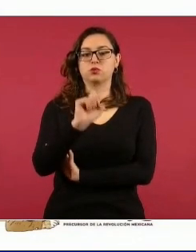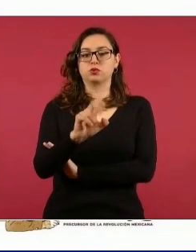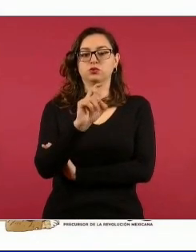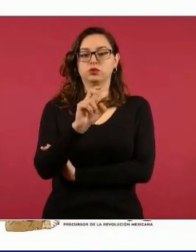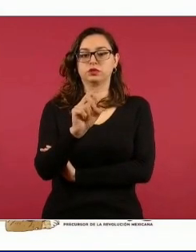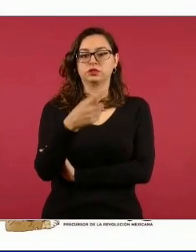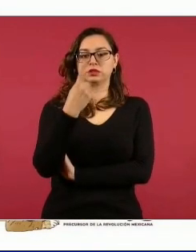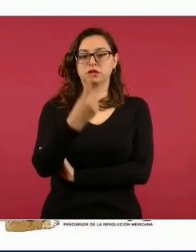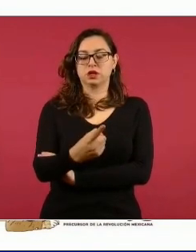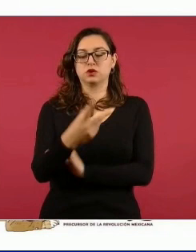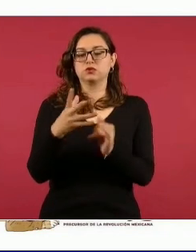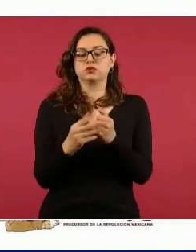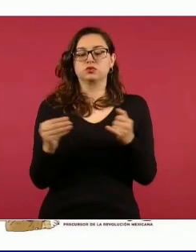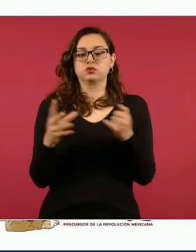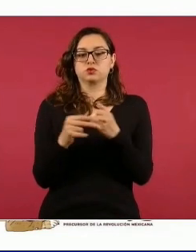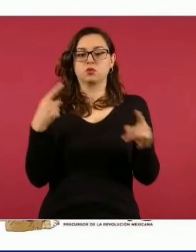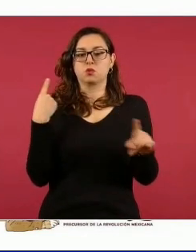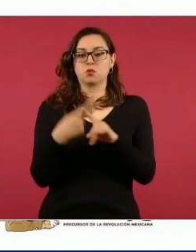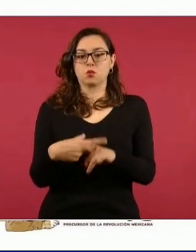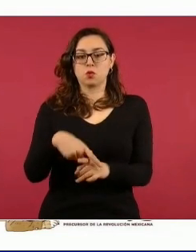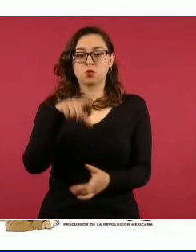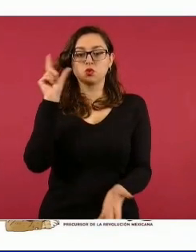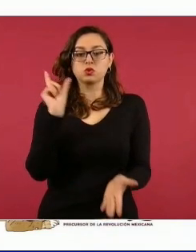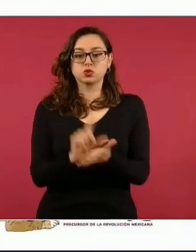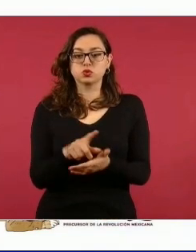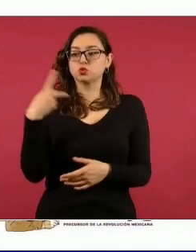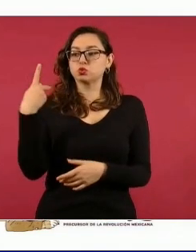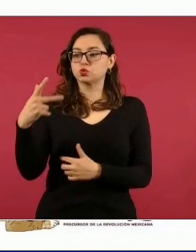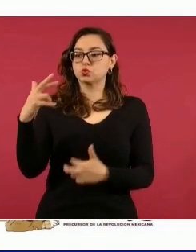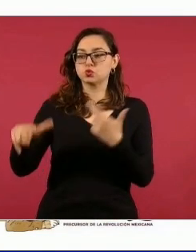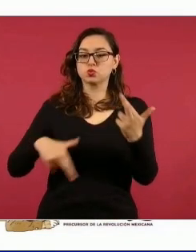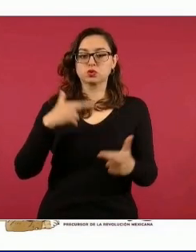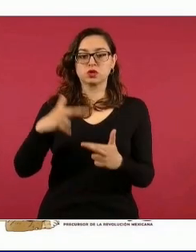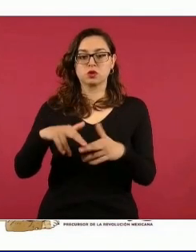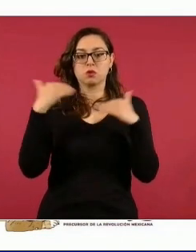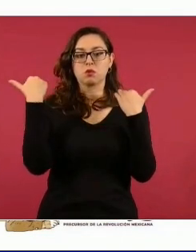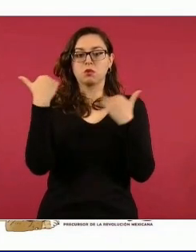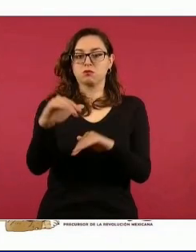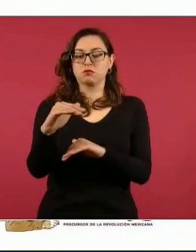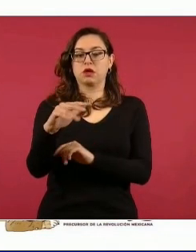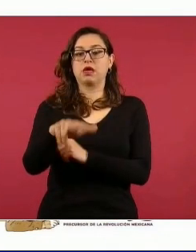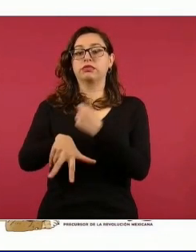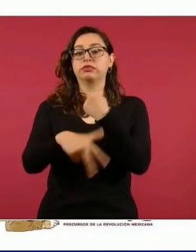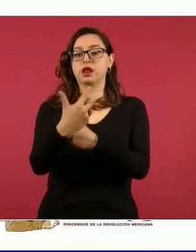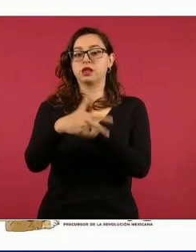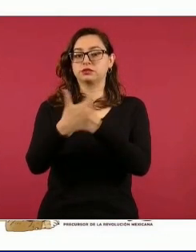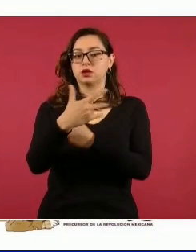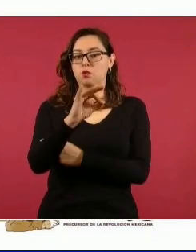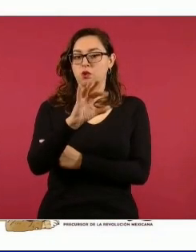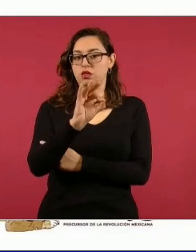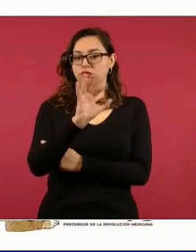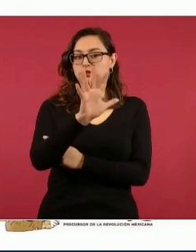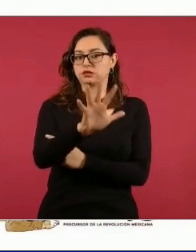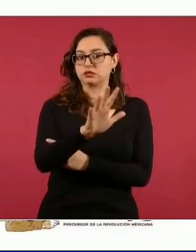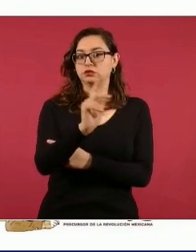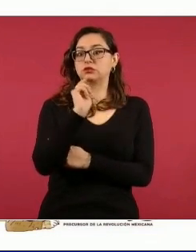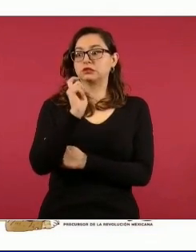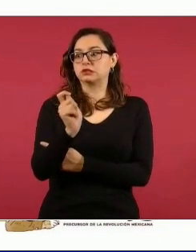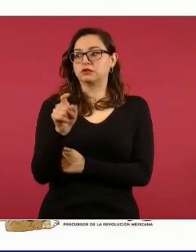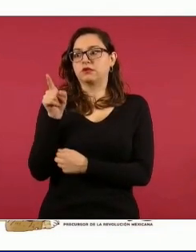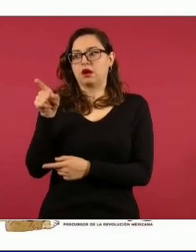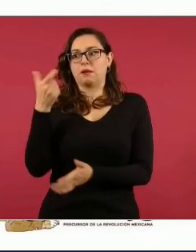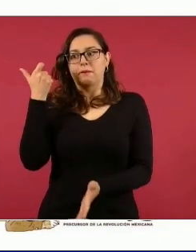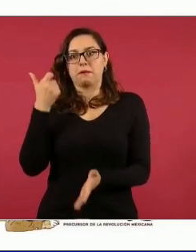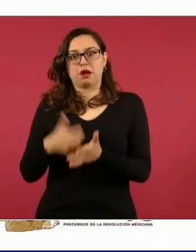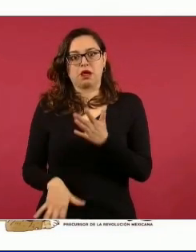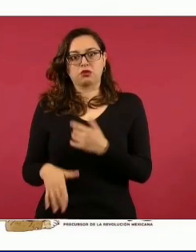31 centavos por litro, cuando el precio máximo es de 13 pesos 45 centavos, más de un peso por